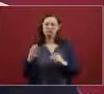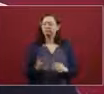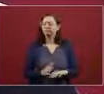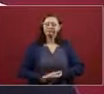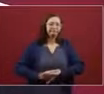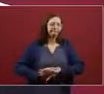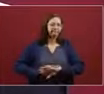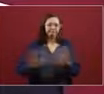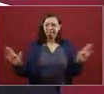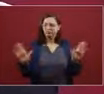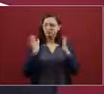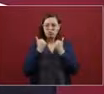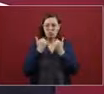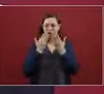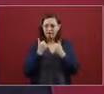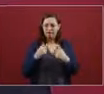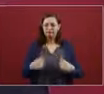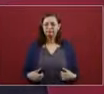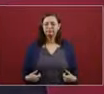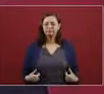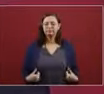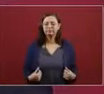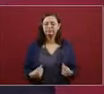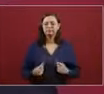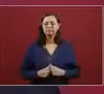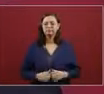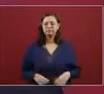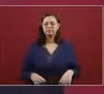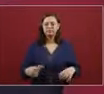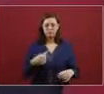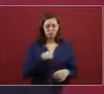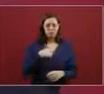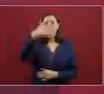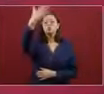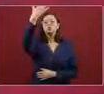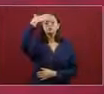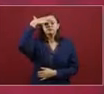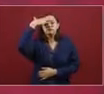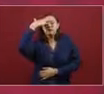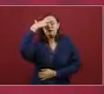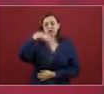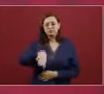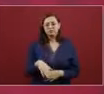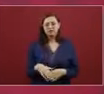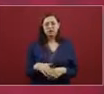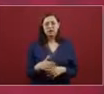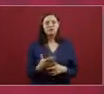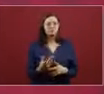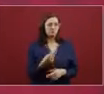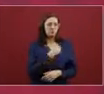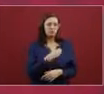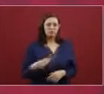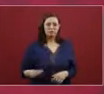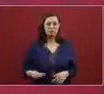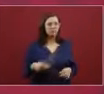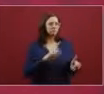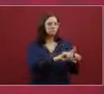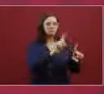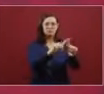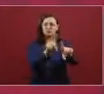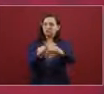eso, no hay nada de eso. Y estoy consciente de que muchos municipios no tienen